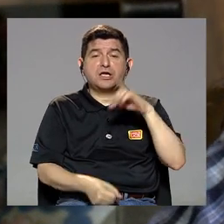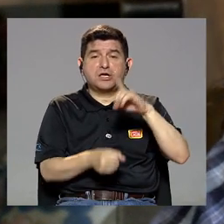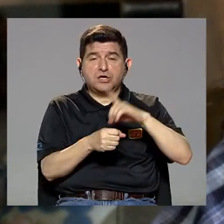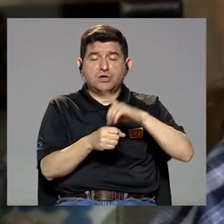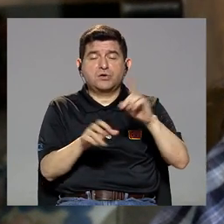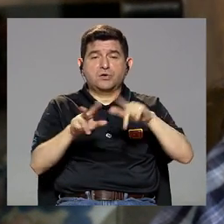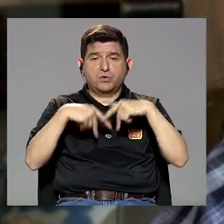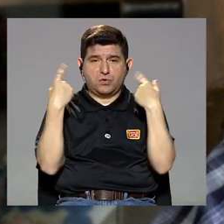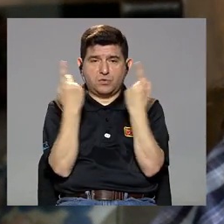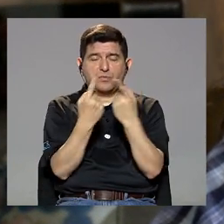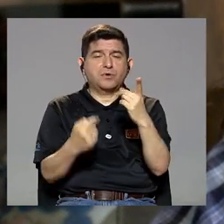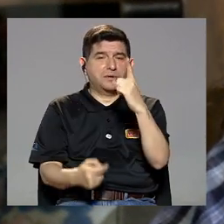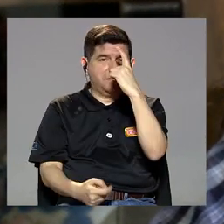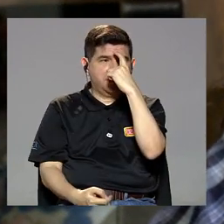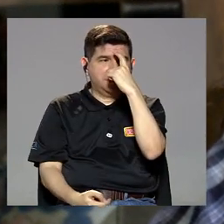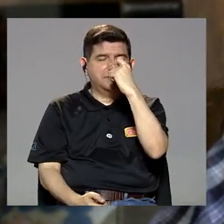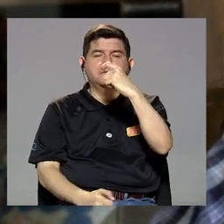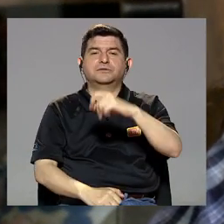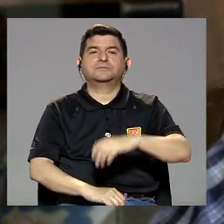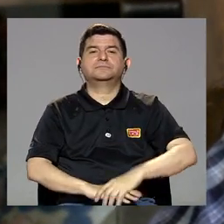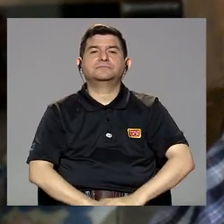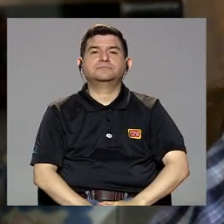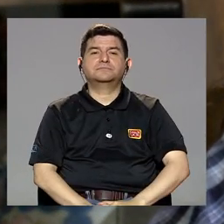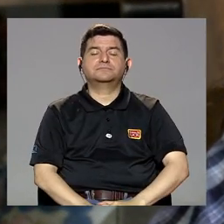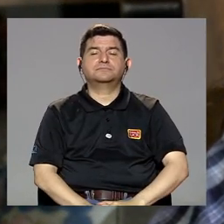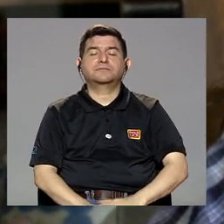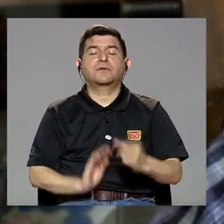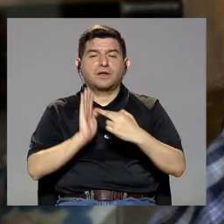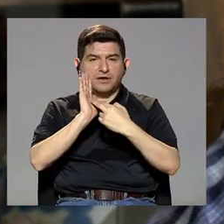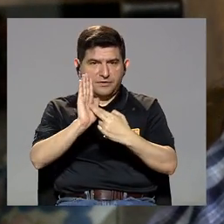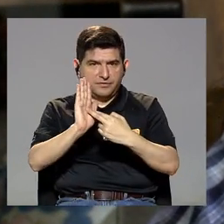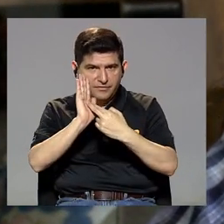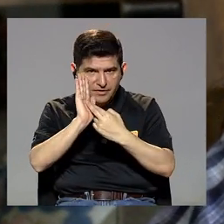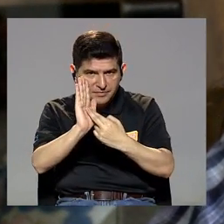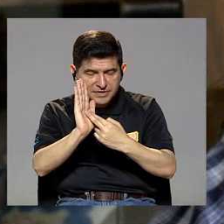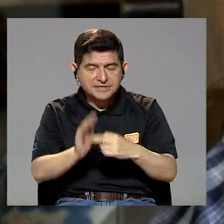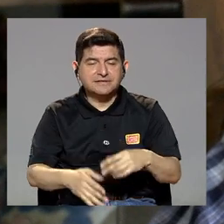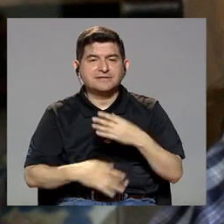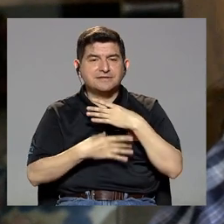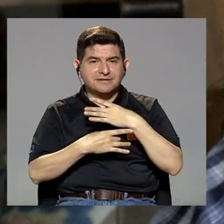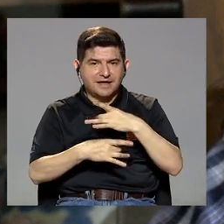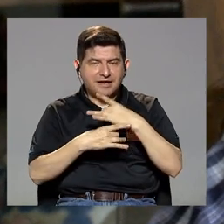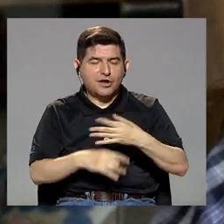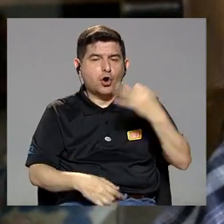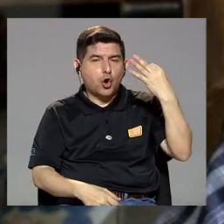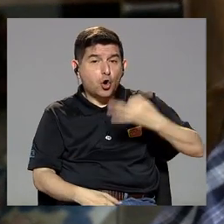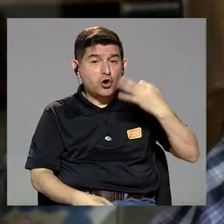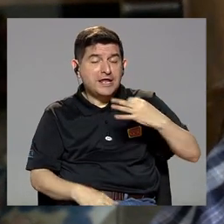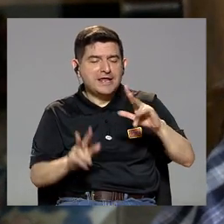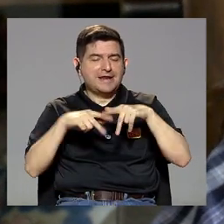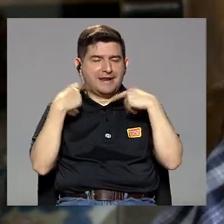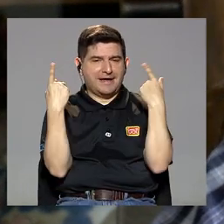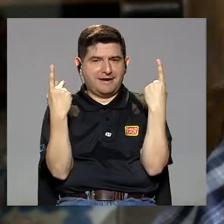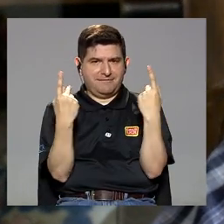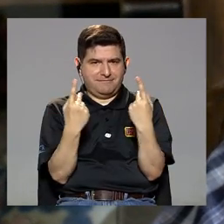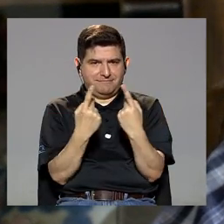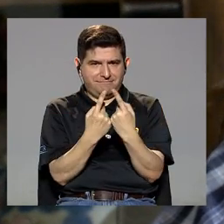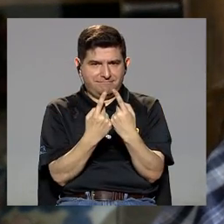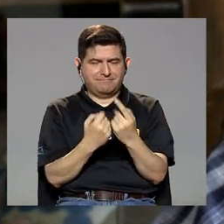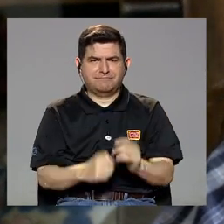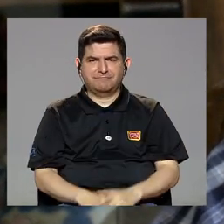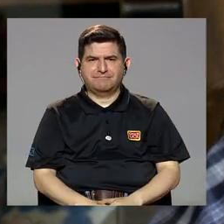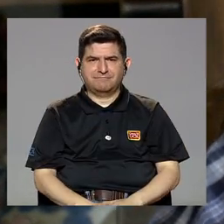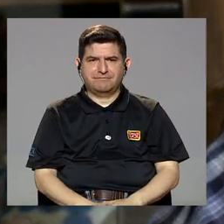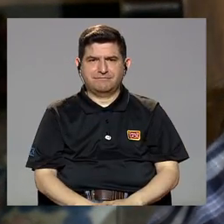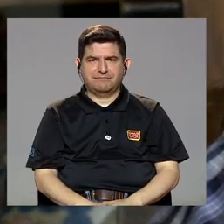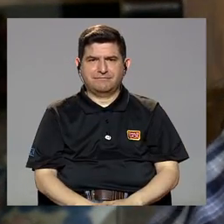partido calderonista representando pues los intereses originales del partido eddie